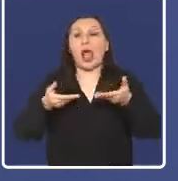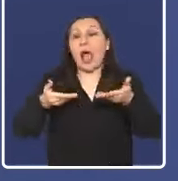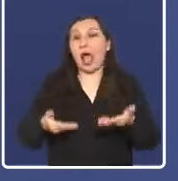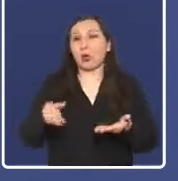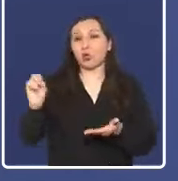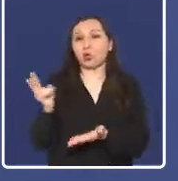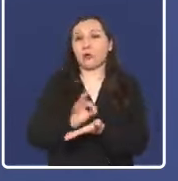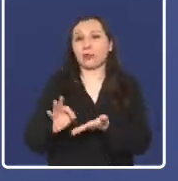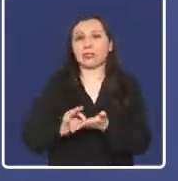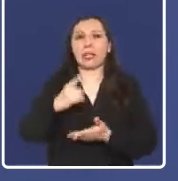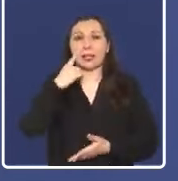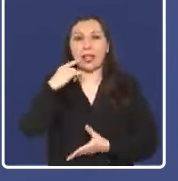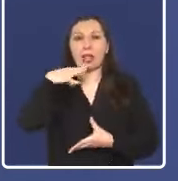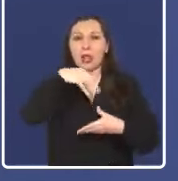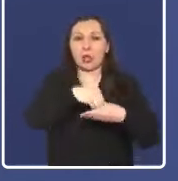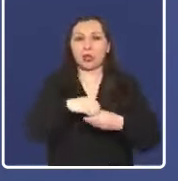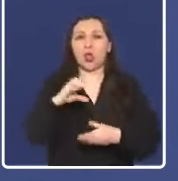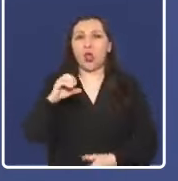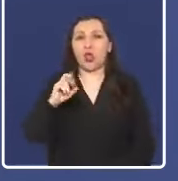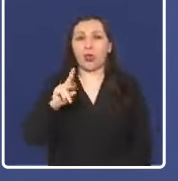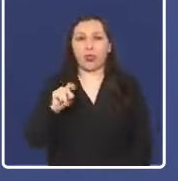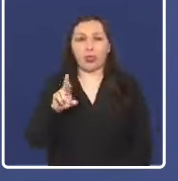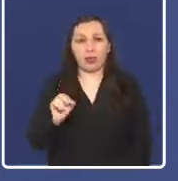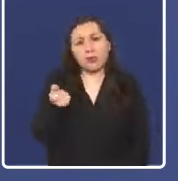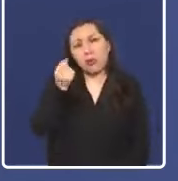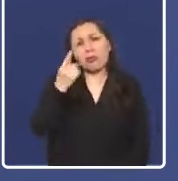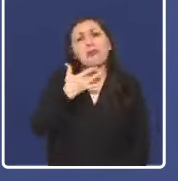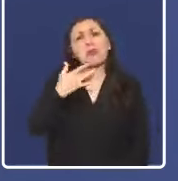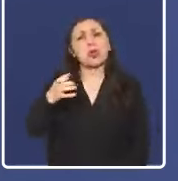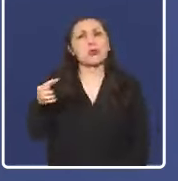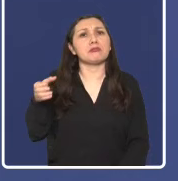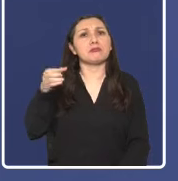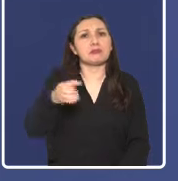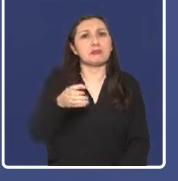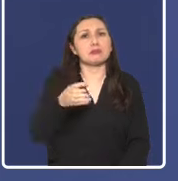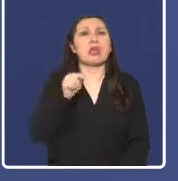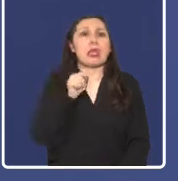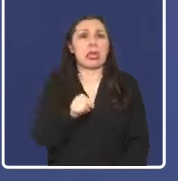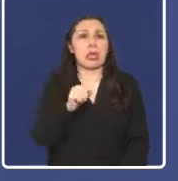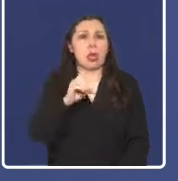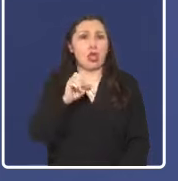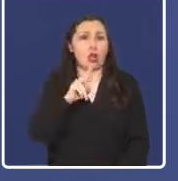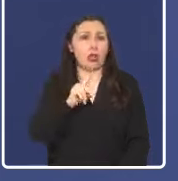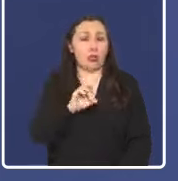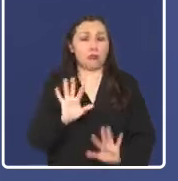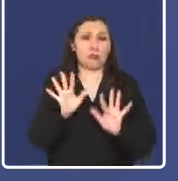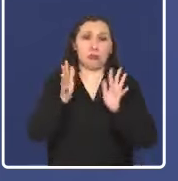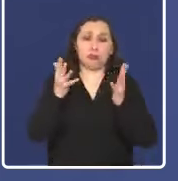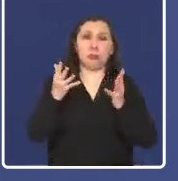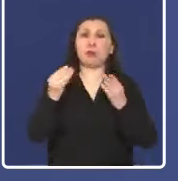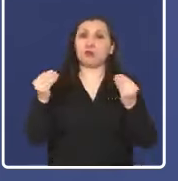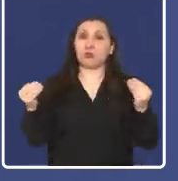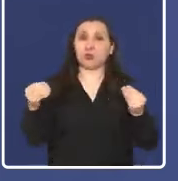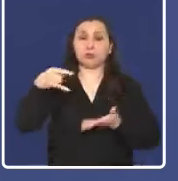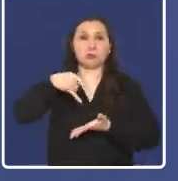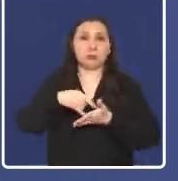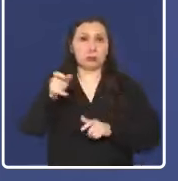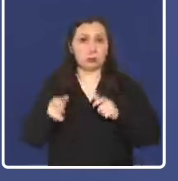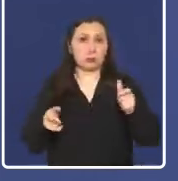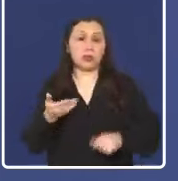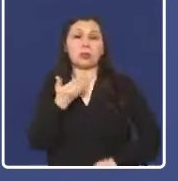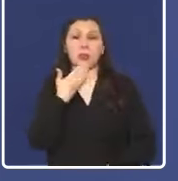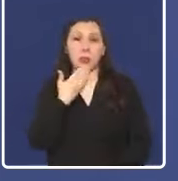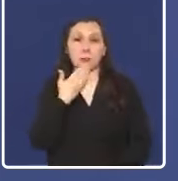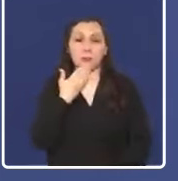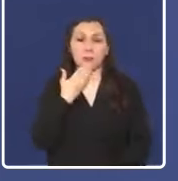ahora subsecretario del Interior, Luis Cordero. Entender por qué se designa a Luis Cordero, porque sorprendió a varios parlamentarios de esto, y